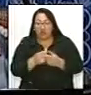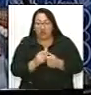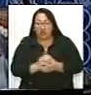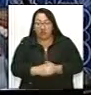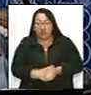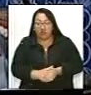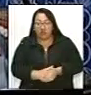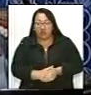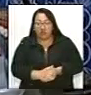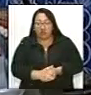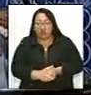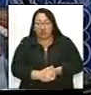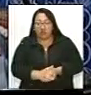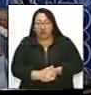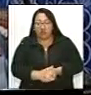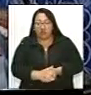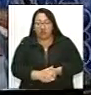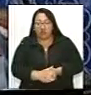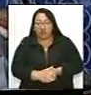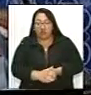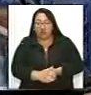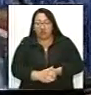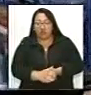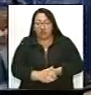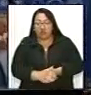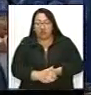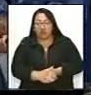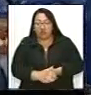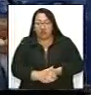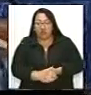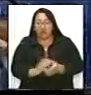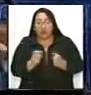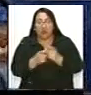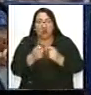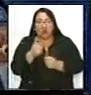correspondiente. Gracias, señora presidenta. Gracias, congresista Aramayo. Congresista Arce. Gracias, presidente.